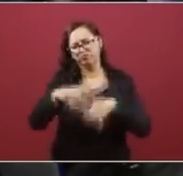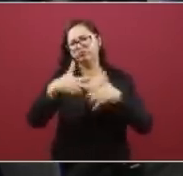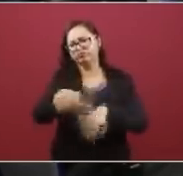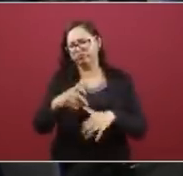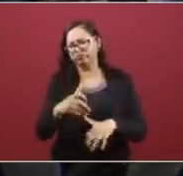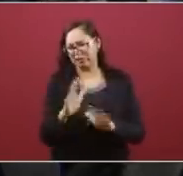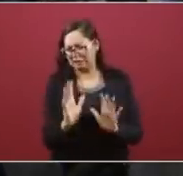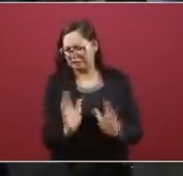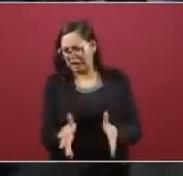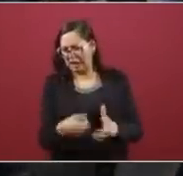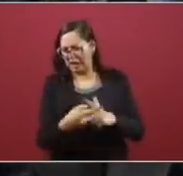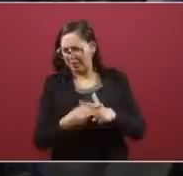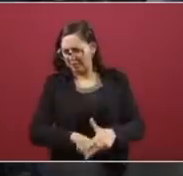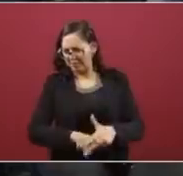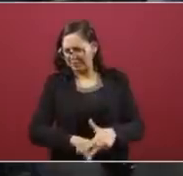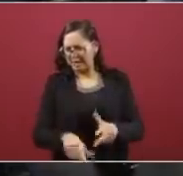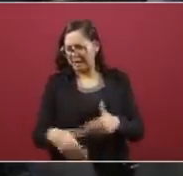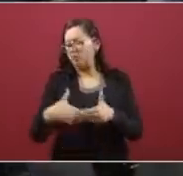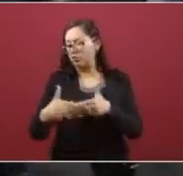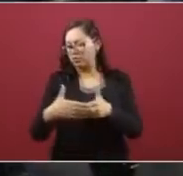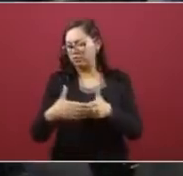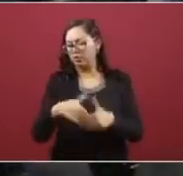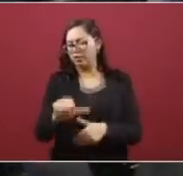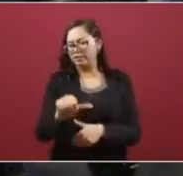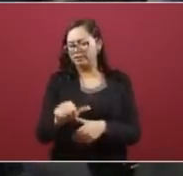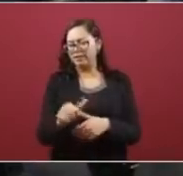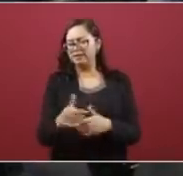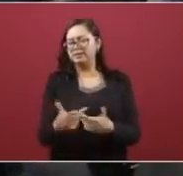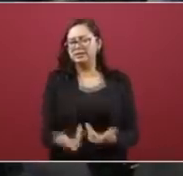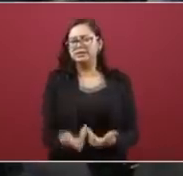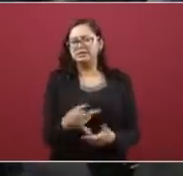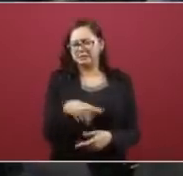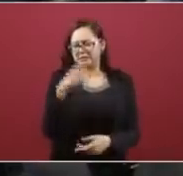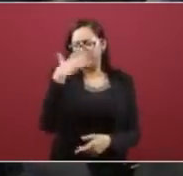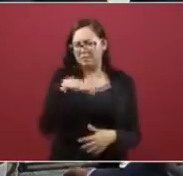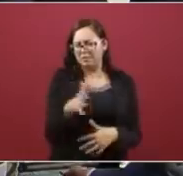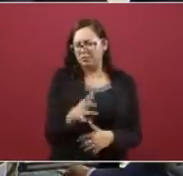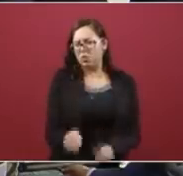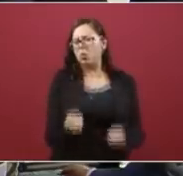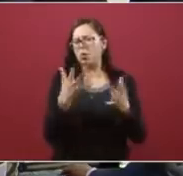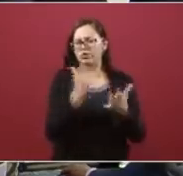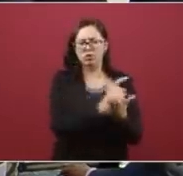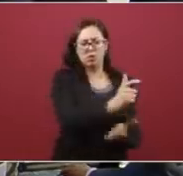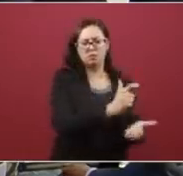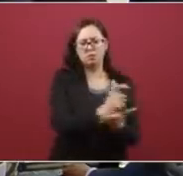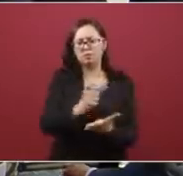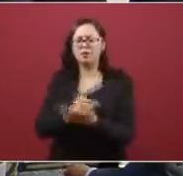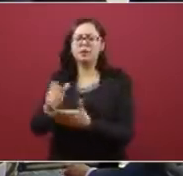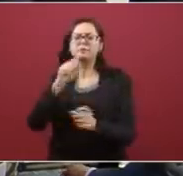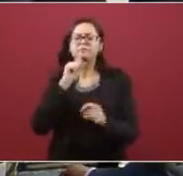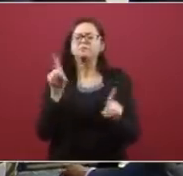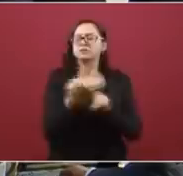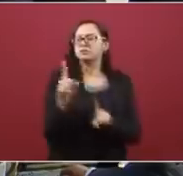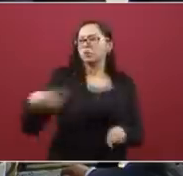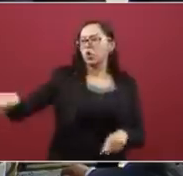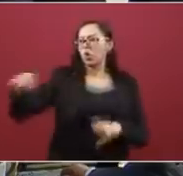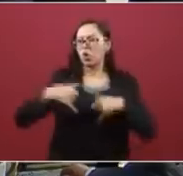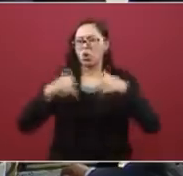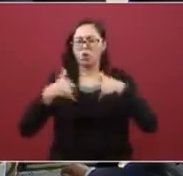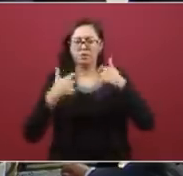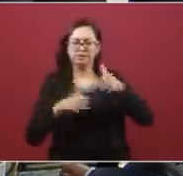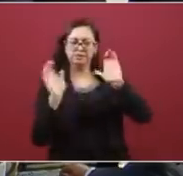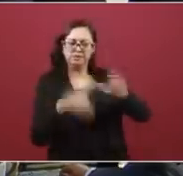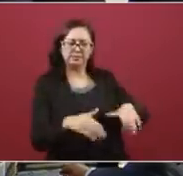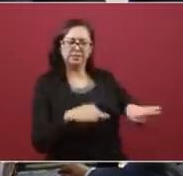ya se tiene al menos un un piso para saber cuánto van a ganar y sobre todo para incentivar a los jóvenes que se puedan sumar a este